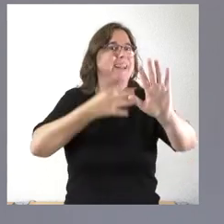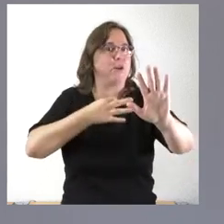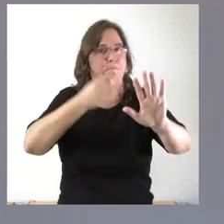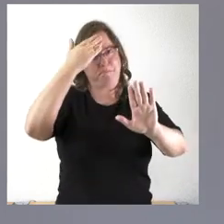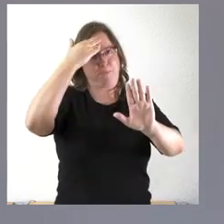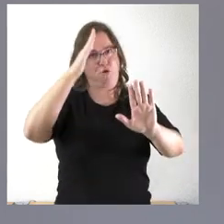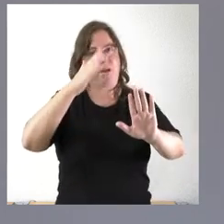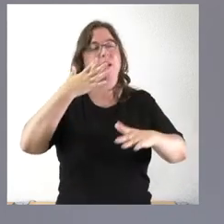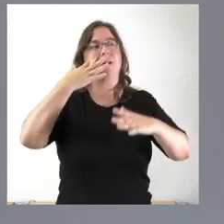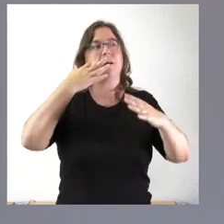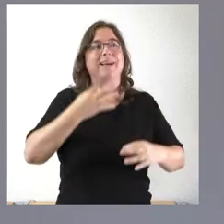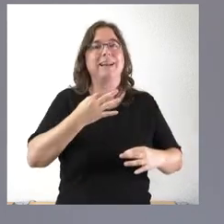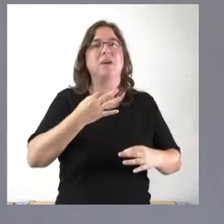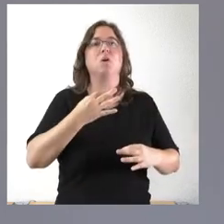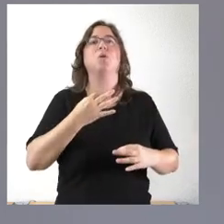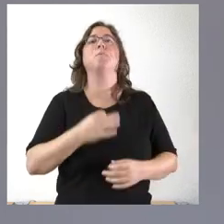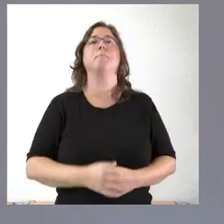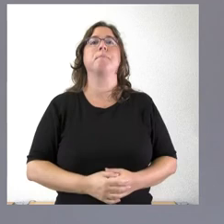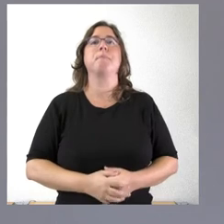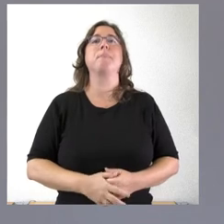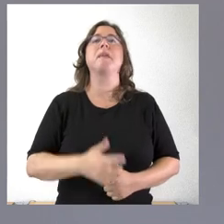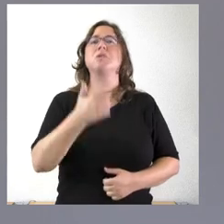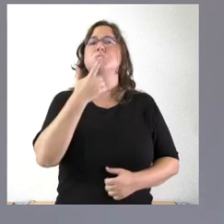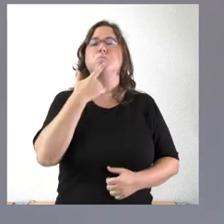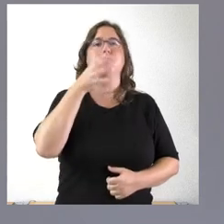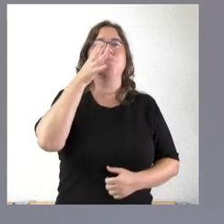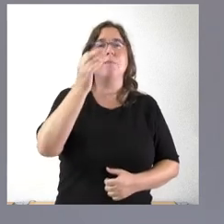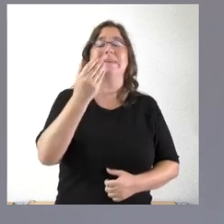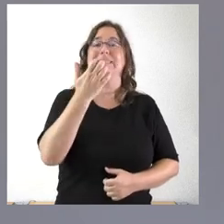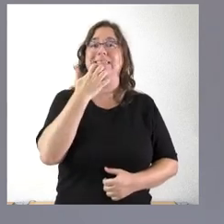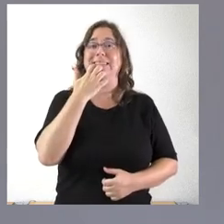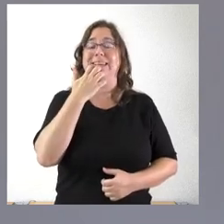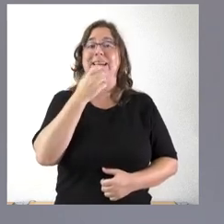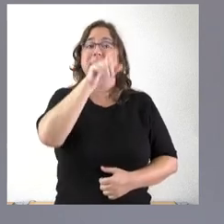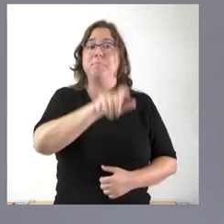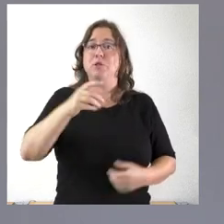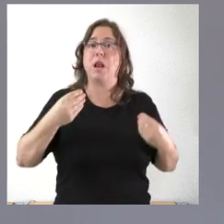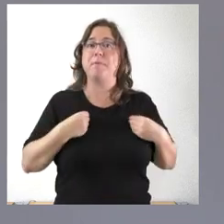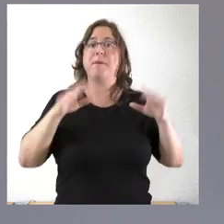memoria y si acaso por rectificar más adelante, los municipios de menos de 10.000 habitantes